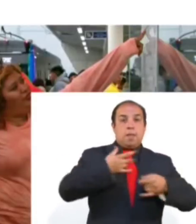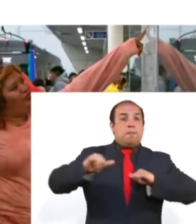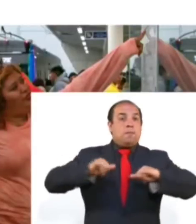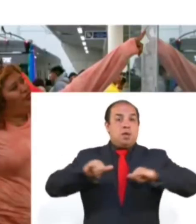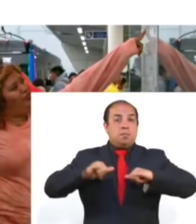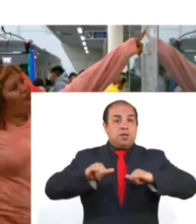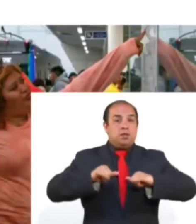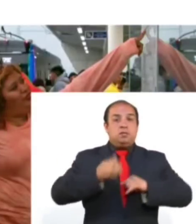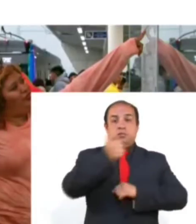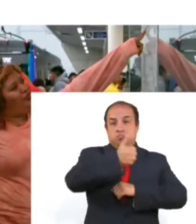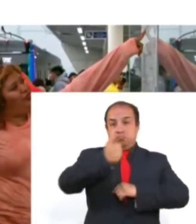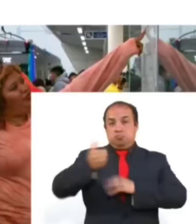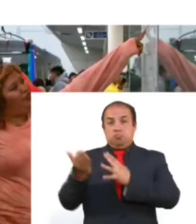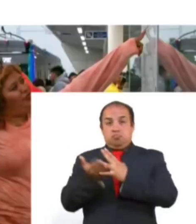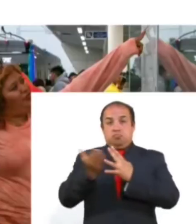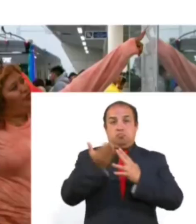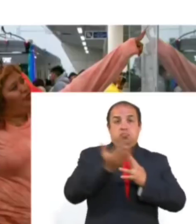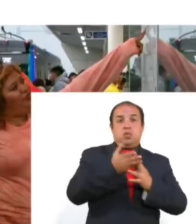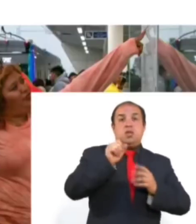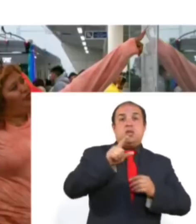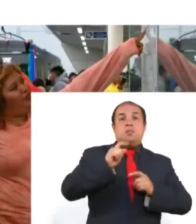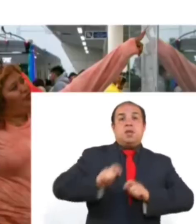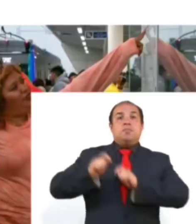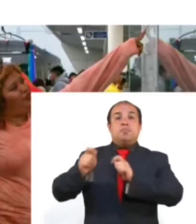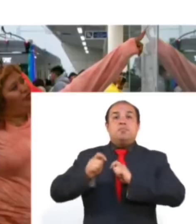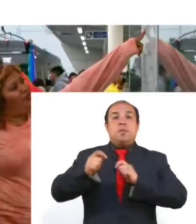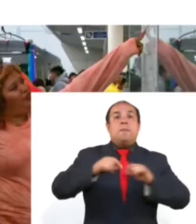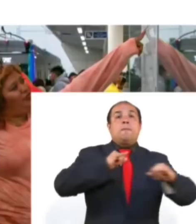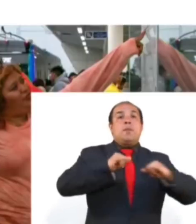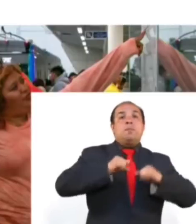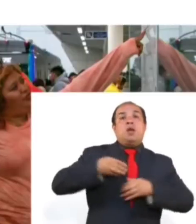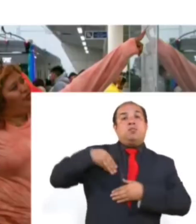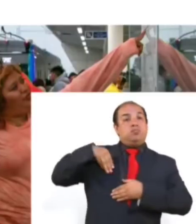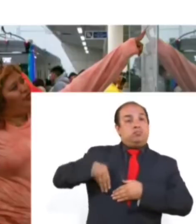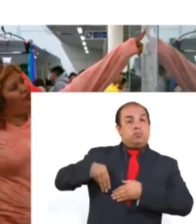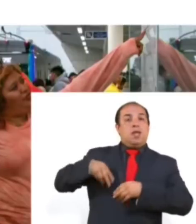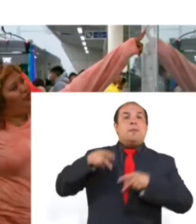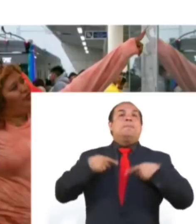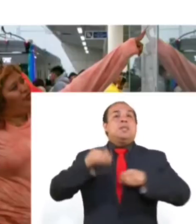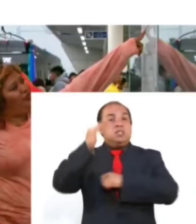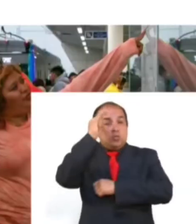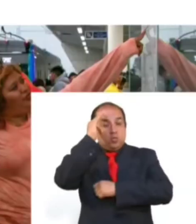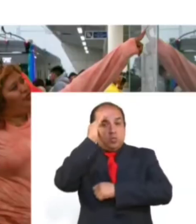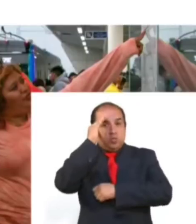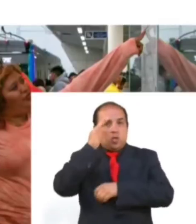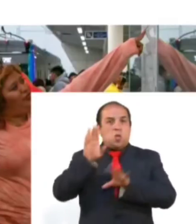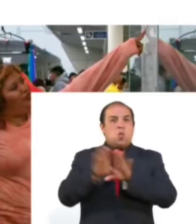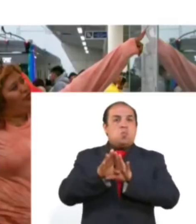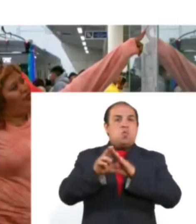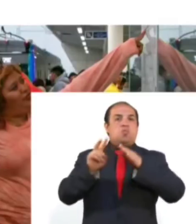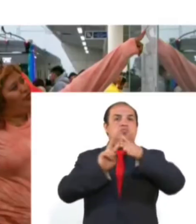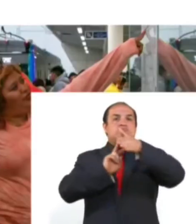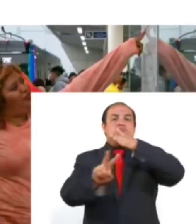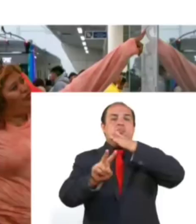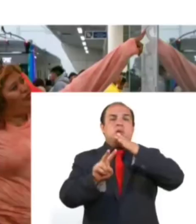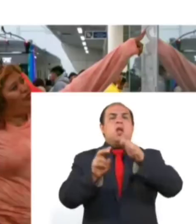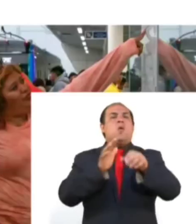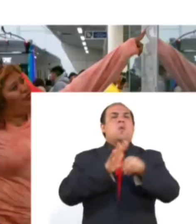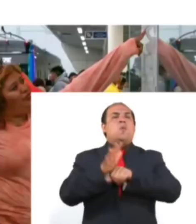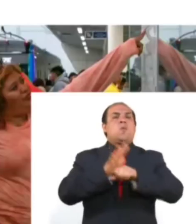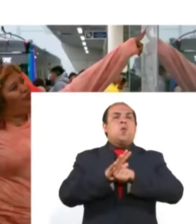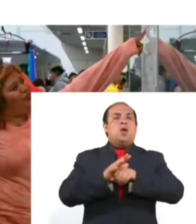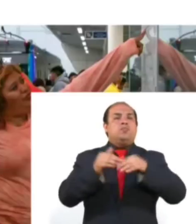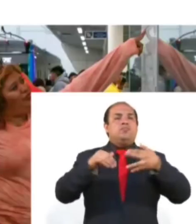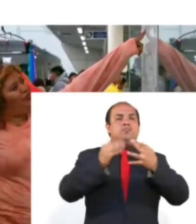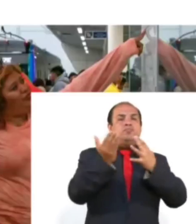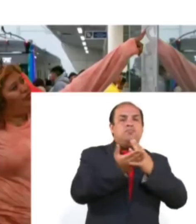pero también se distribuyeron unos mapas de bolsillo para que las personas conozcan como el trolebús elevado no solo cuáles son sus estaciones cuáles